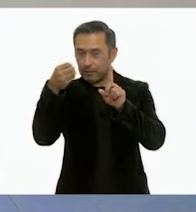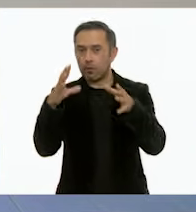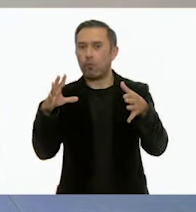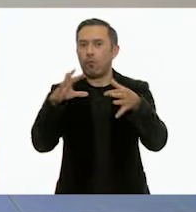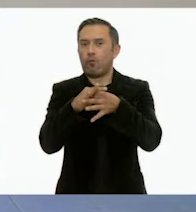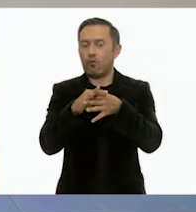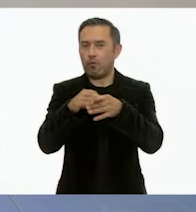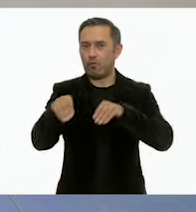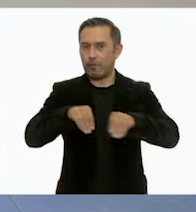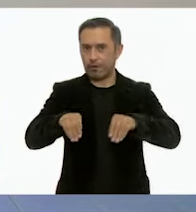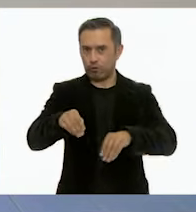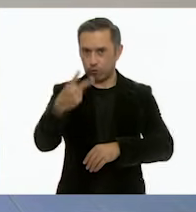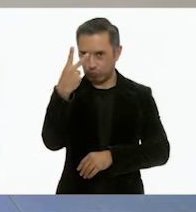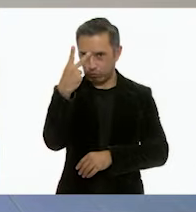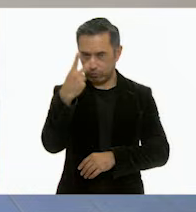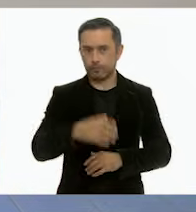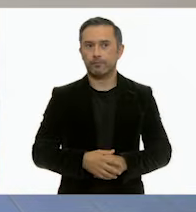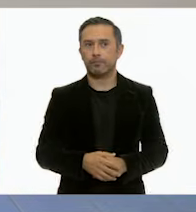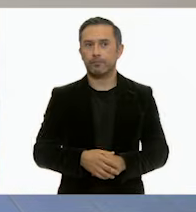siguiente manera: